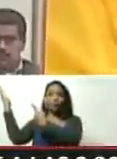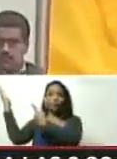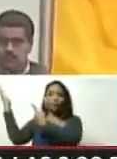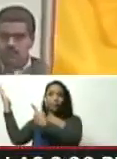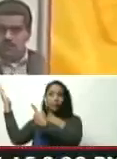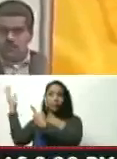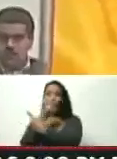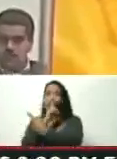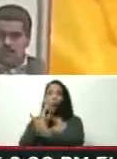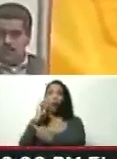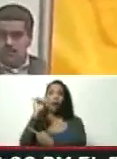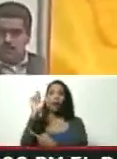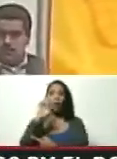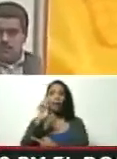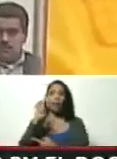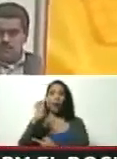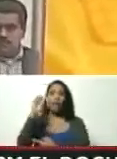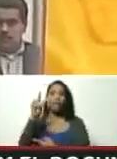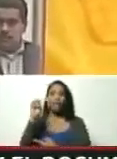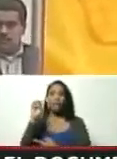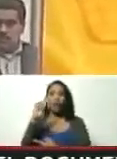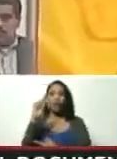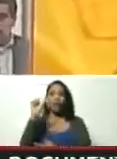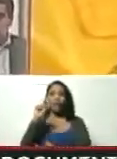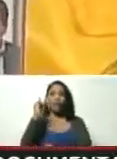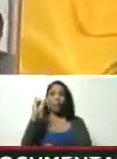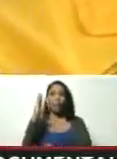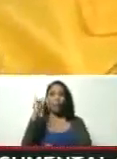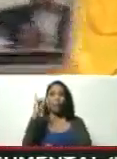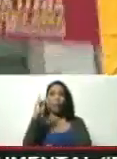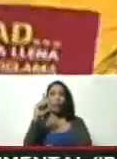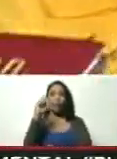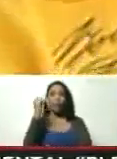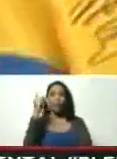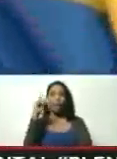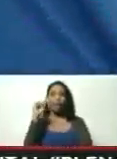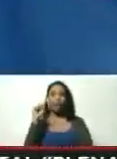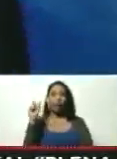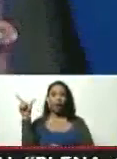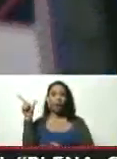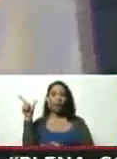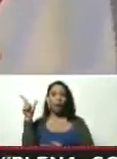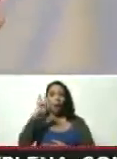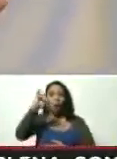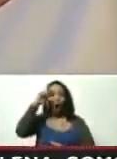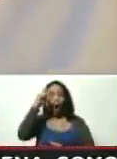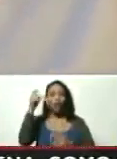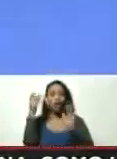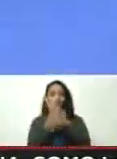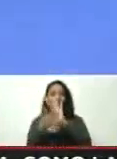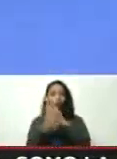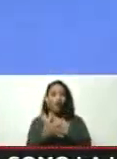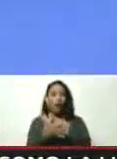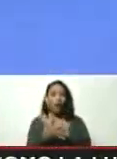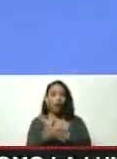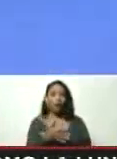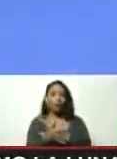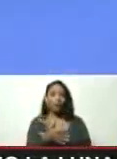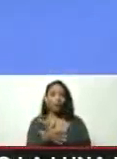Irreversibilidad, como la luna llena, crónica de la última proclama. Vamos a escuchar a Jorge sobre todos